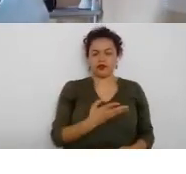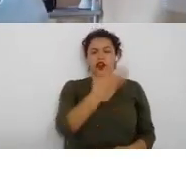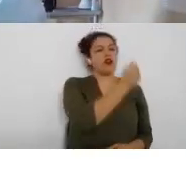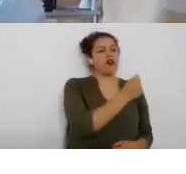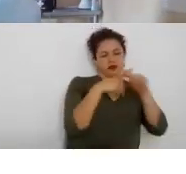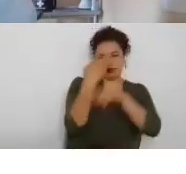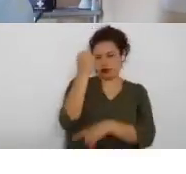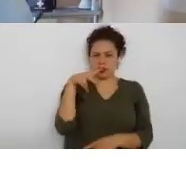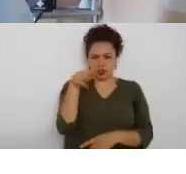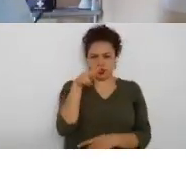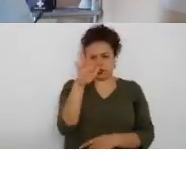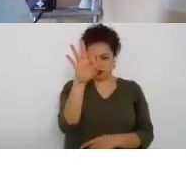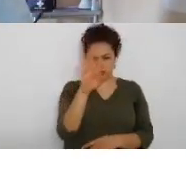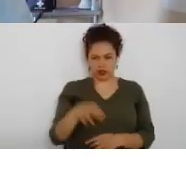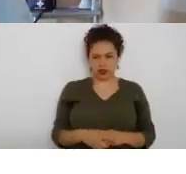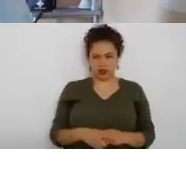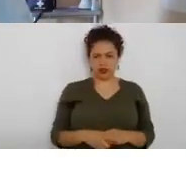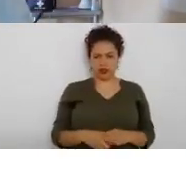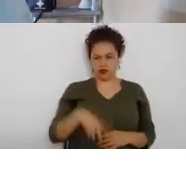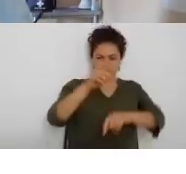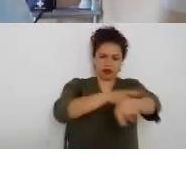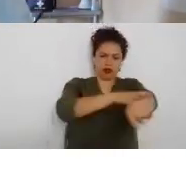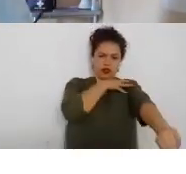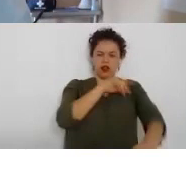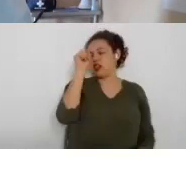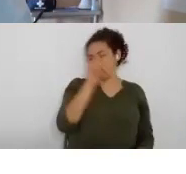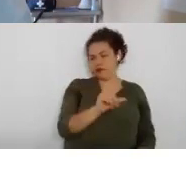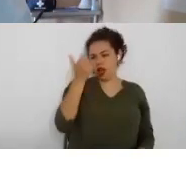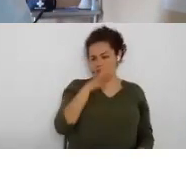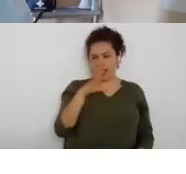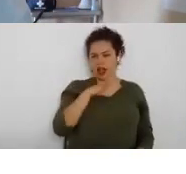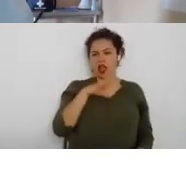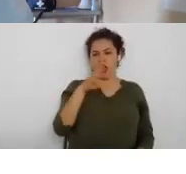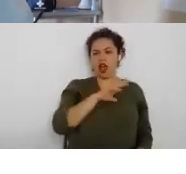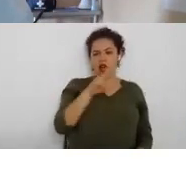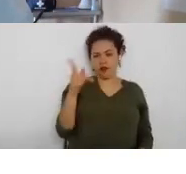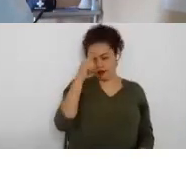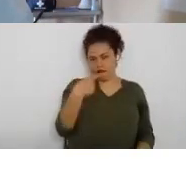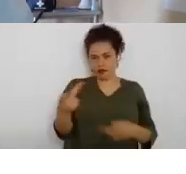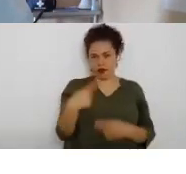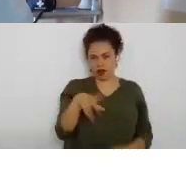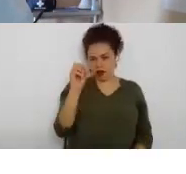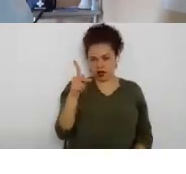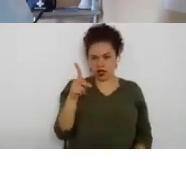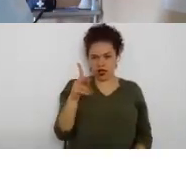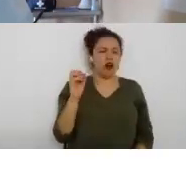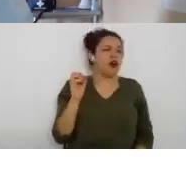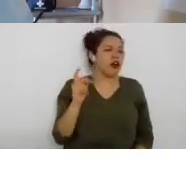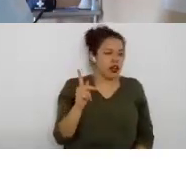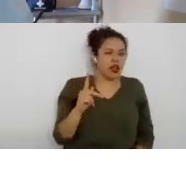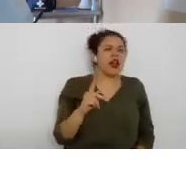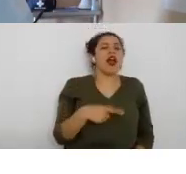el 18%, un Ok. brazo. Y lo mismo aplica para las piernas. Ok. ¿Ok? Entonces, nosotros